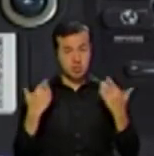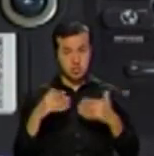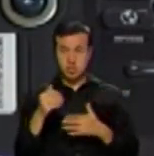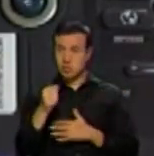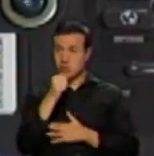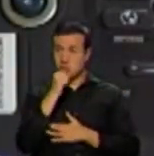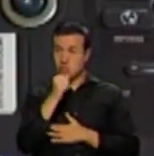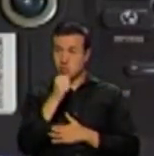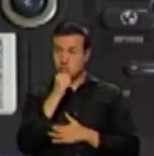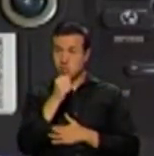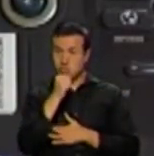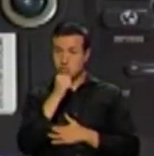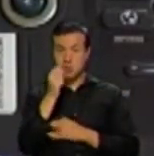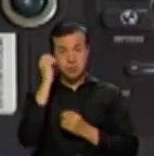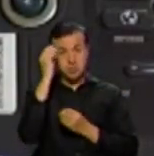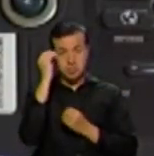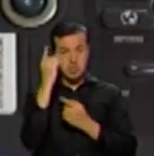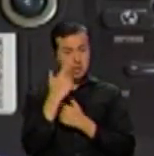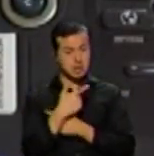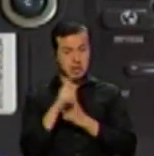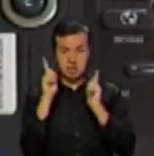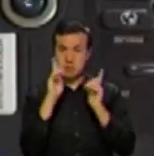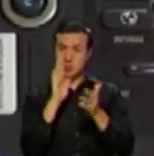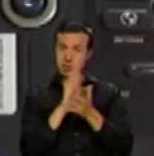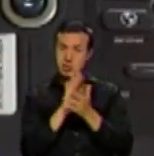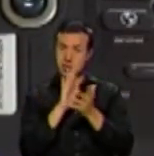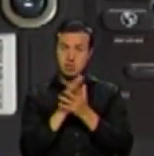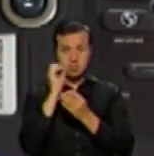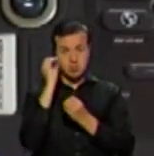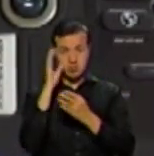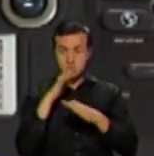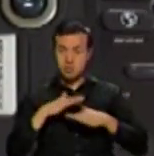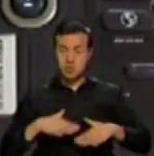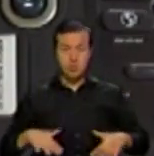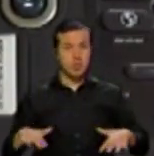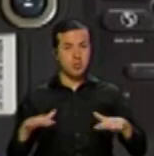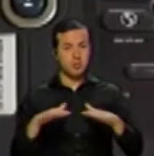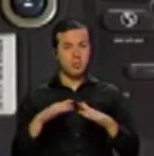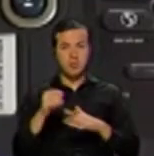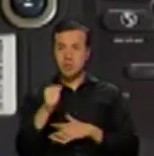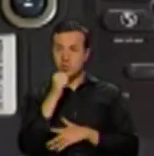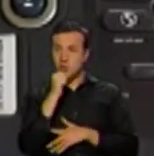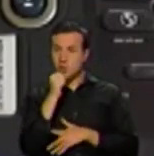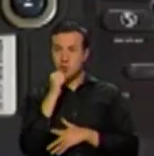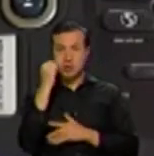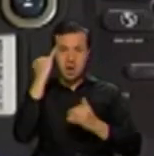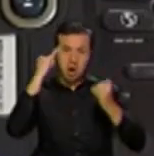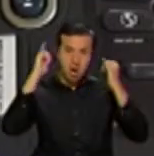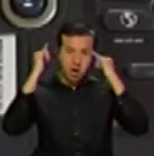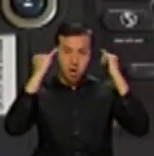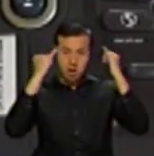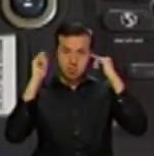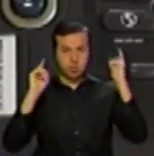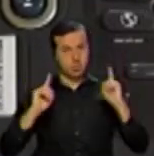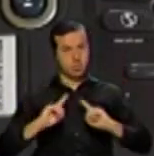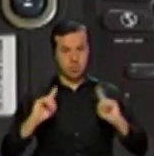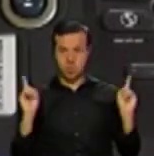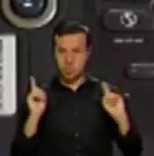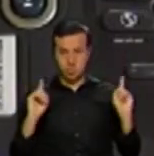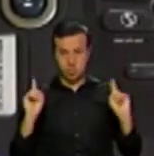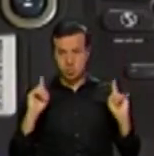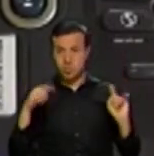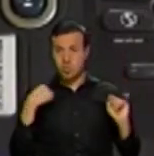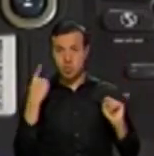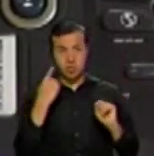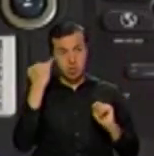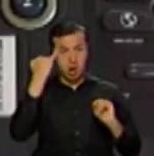prensa informa libremente lo que está ocurriendo, pero la prensa no se puede inventar absolutamente nada. Nosotros no